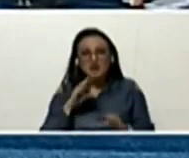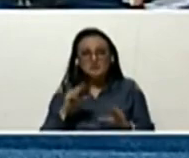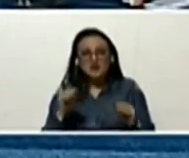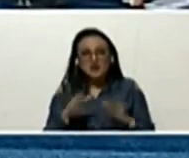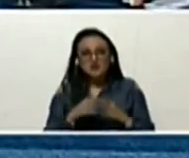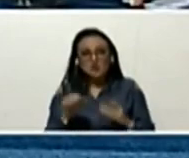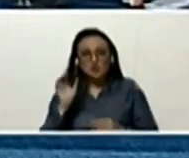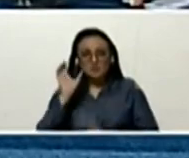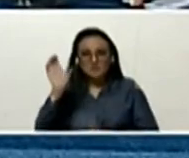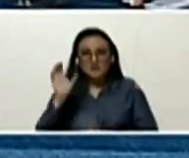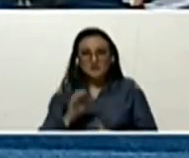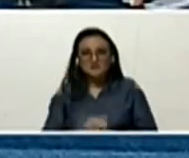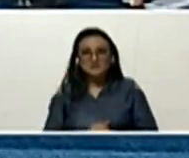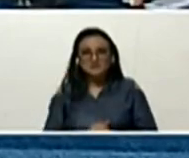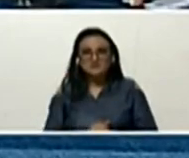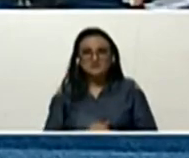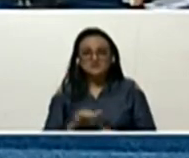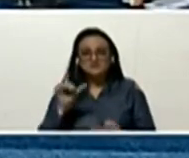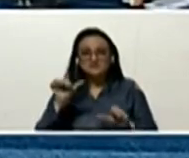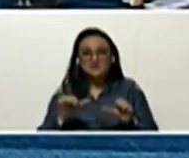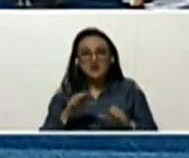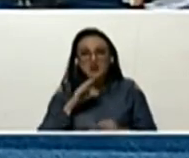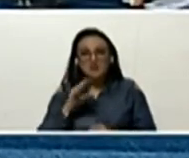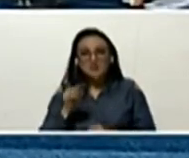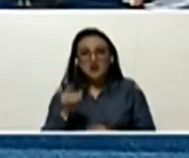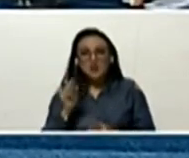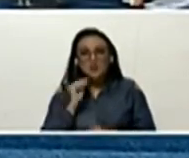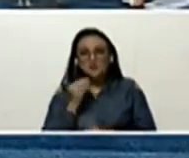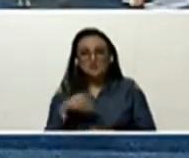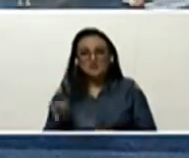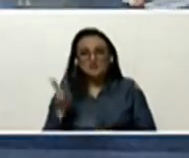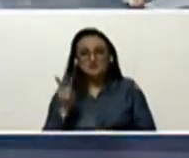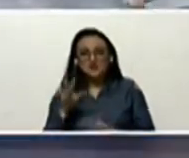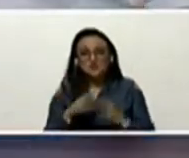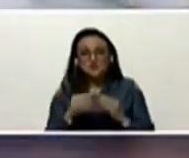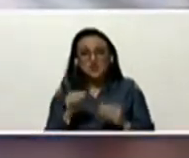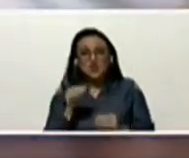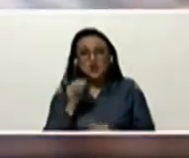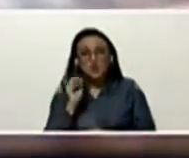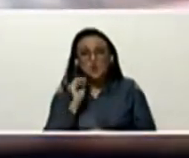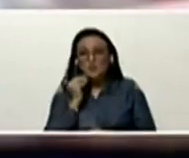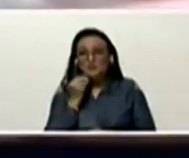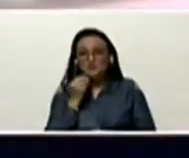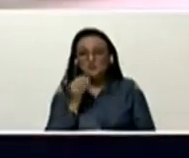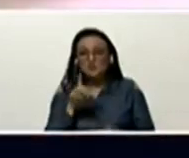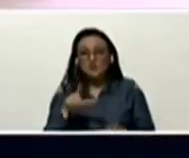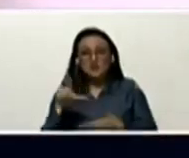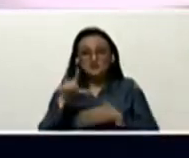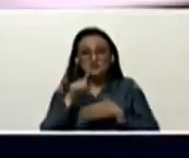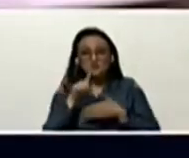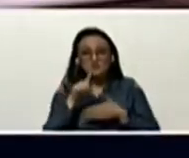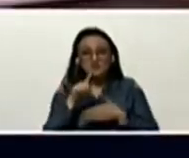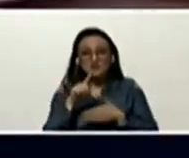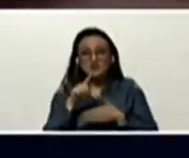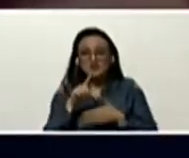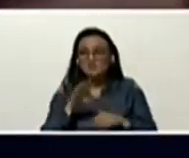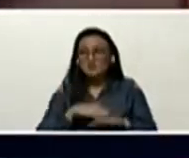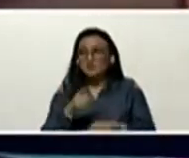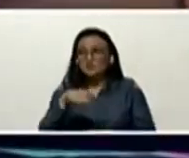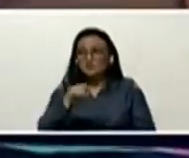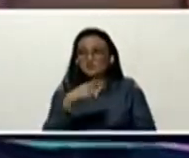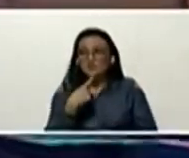país, hay que hablarle a la juventud venezolana y a toda la juventud latinoamericana, porque tú lo dices